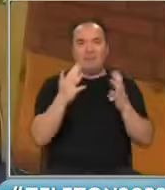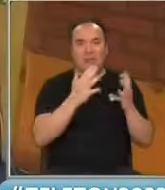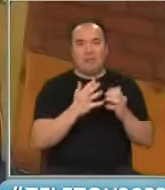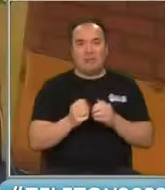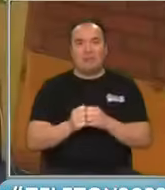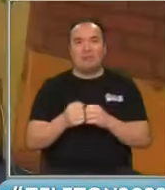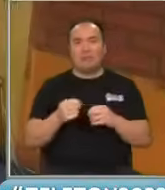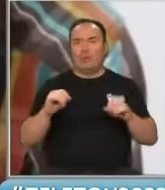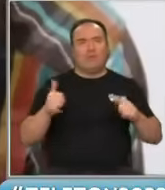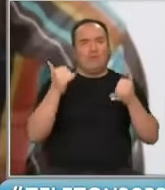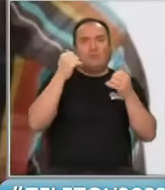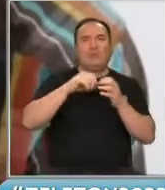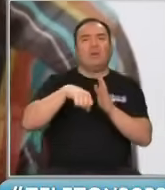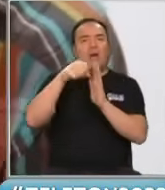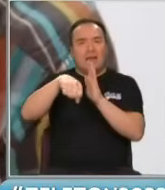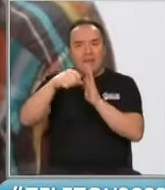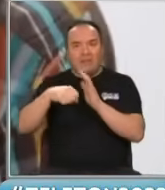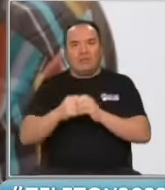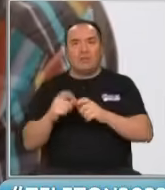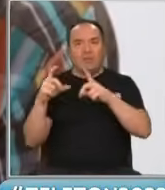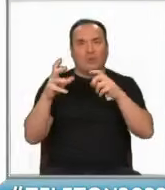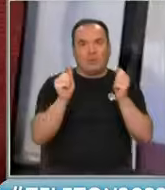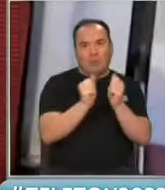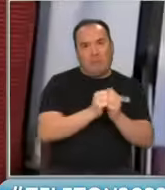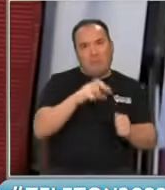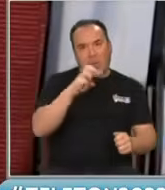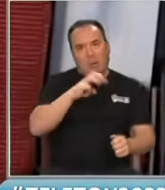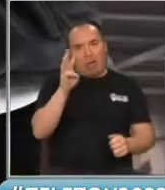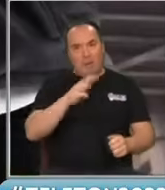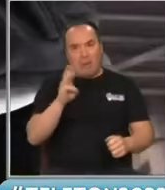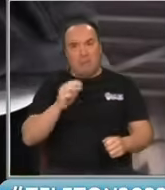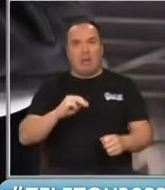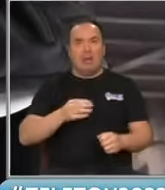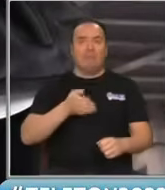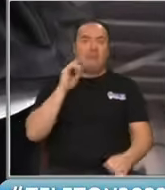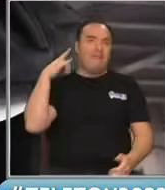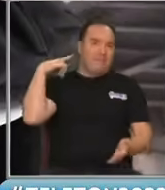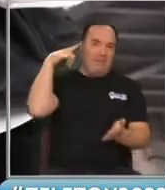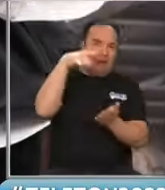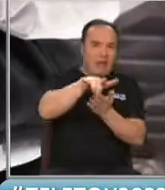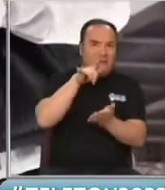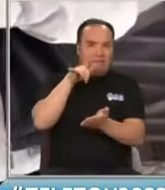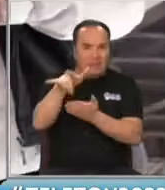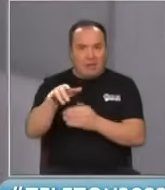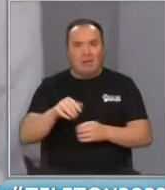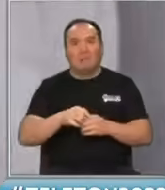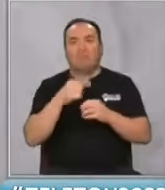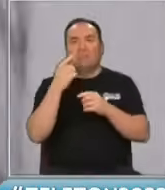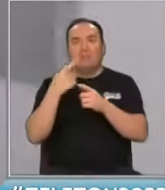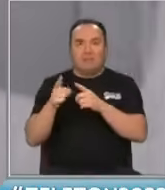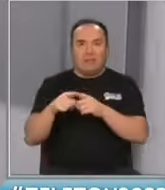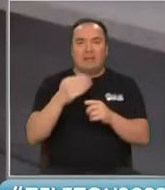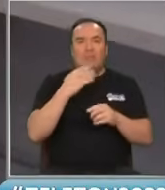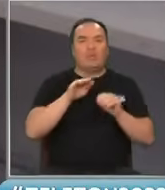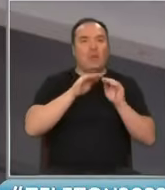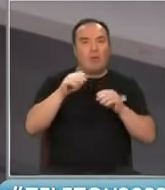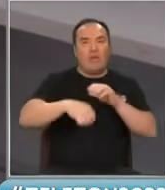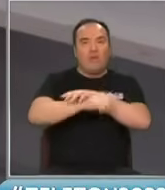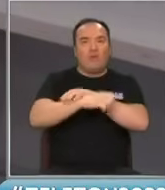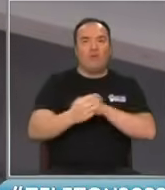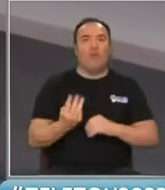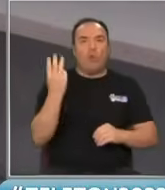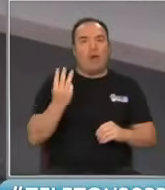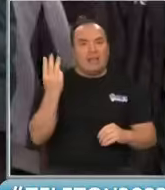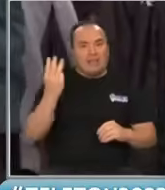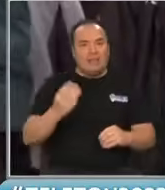hago todas las grabaciones. Me saqué fotos con mis papás. Viajar, mi presentación y el guante. De